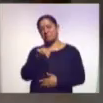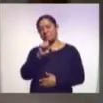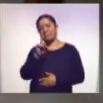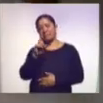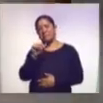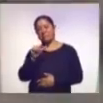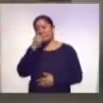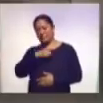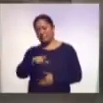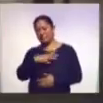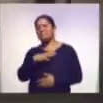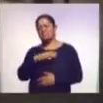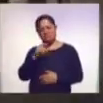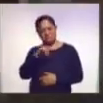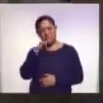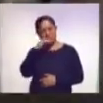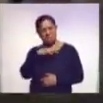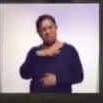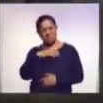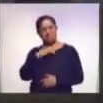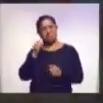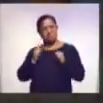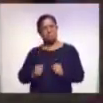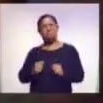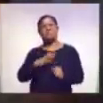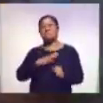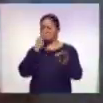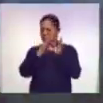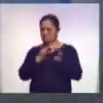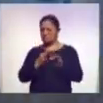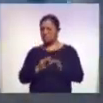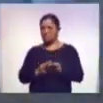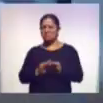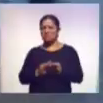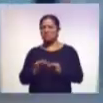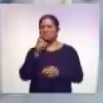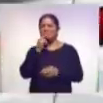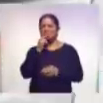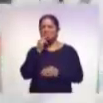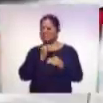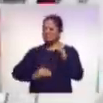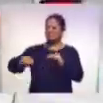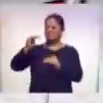hay democracia y que se establecieron protocolos del uso de la fuerza con los máximos estándares internacionales.